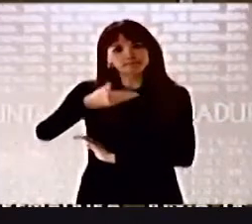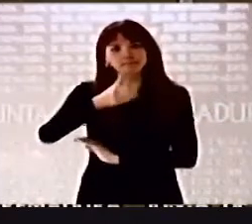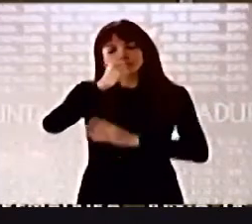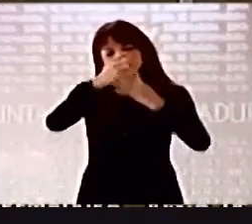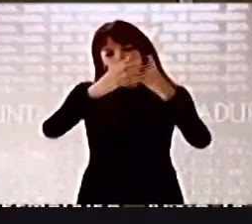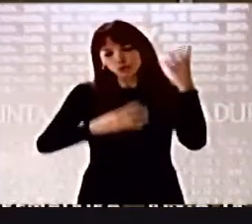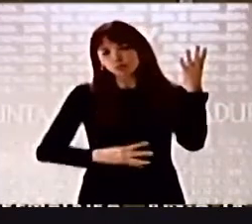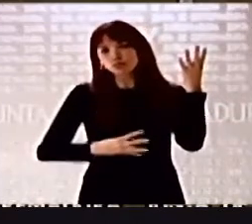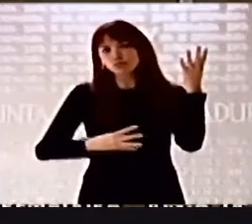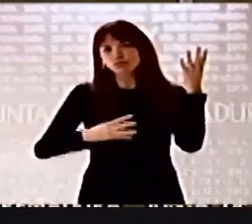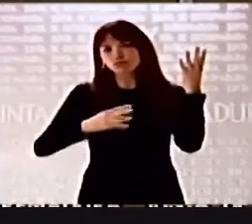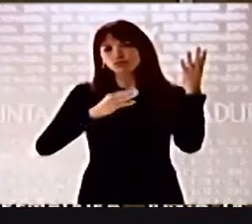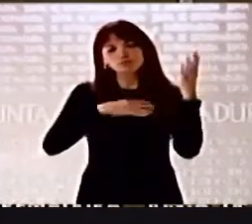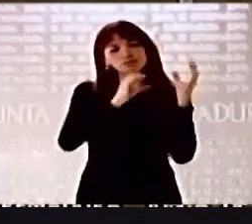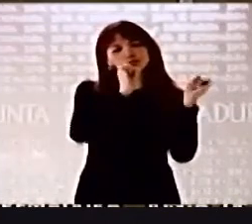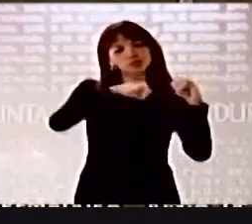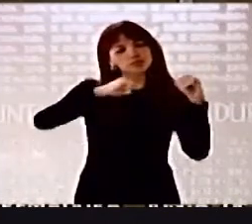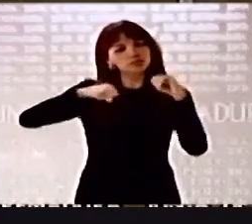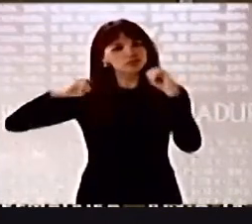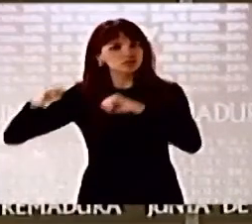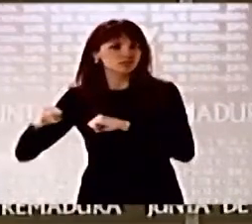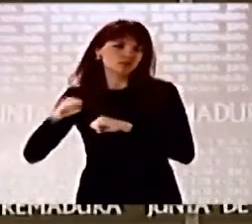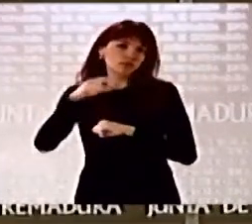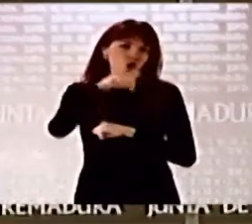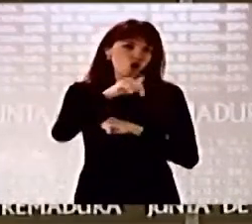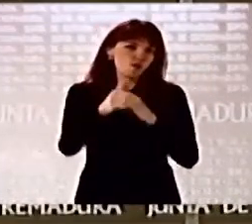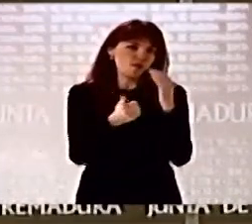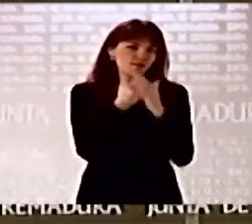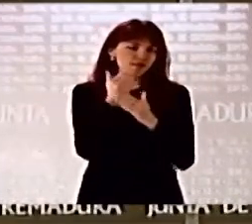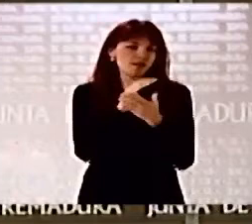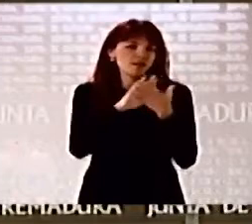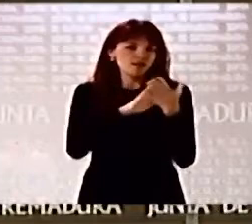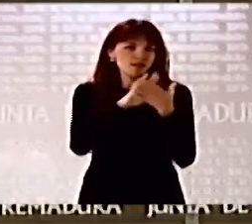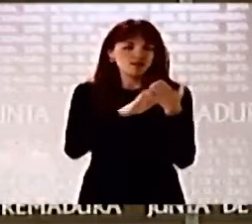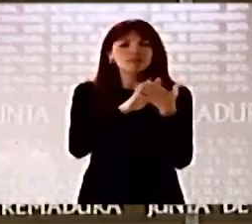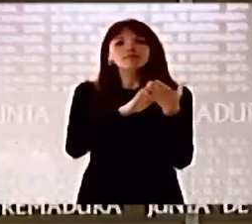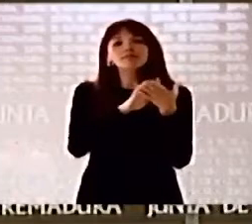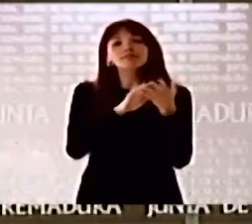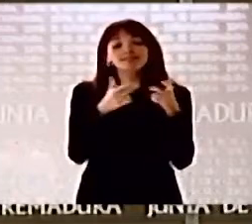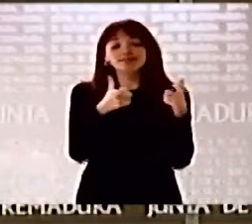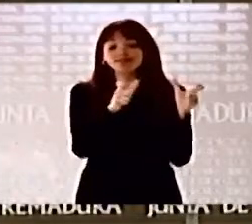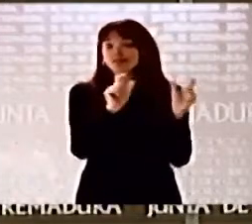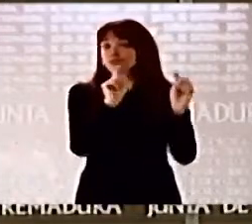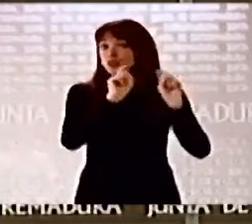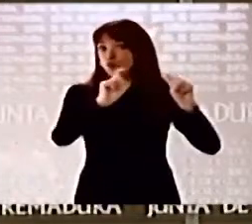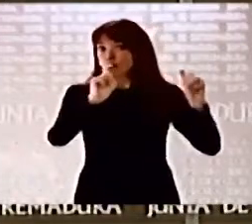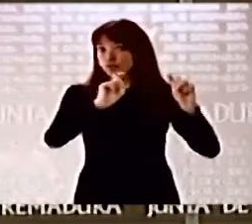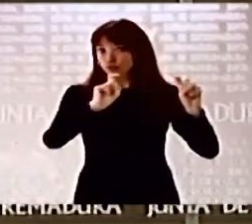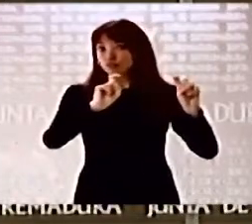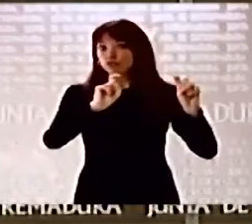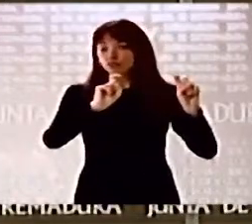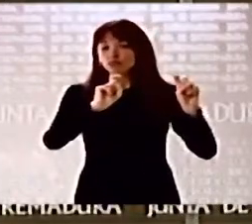de acuerdos que se han tomado en el Consejo de Gobierno. En materia de educación,